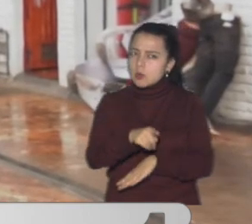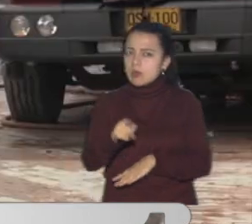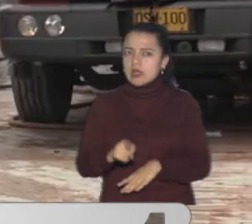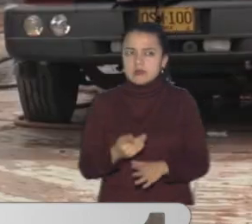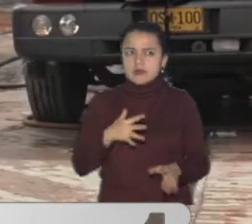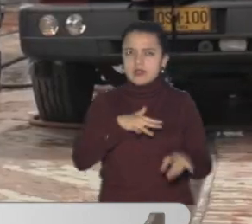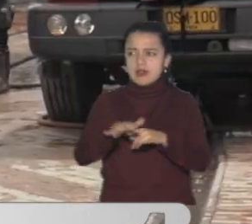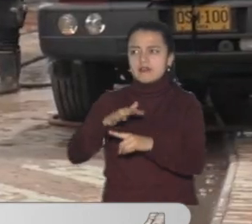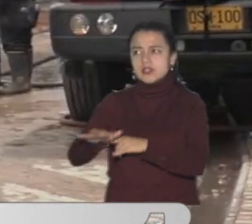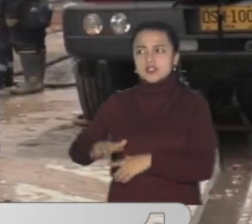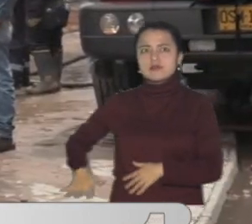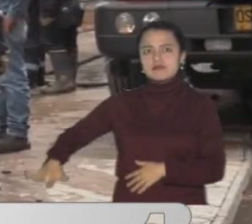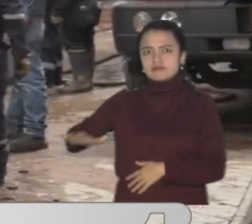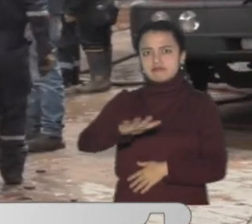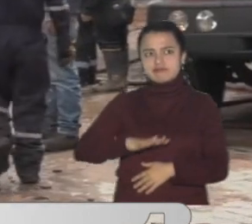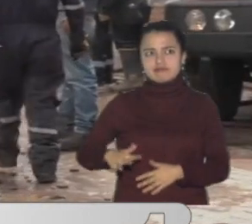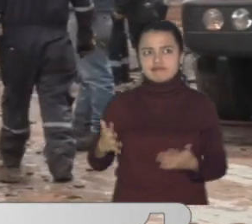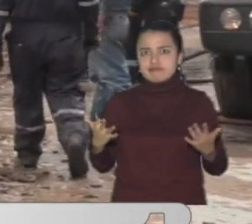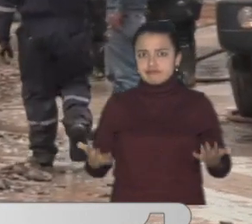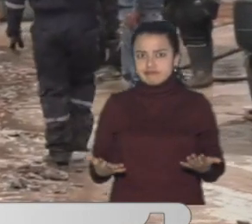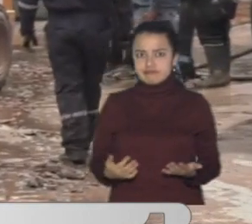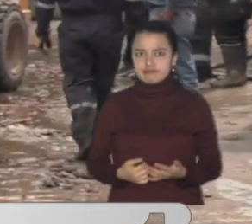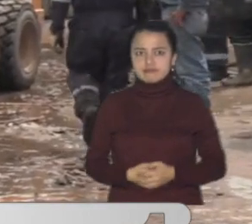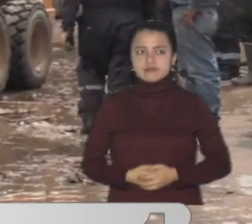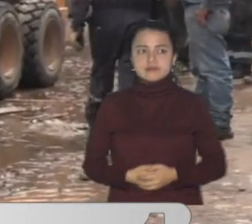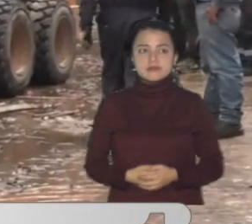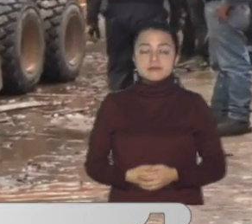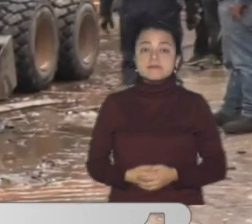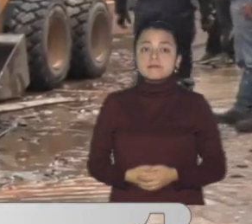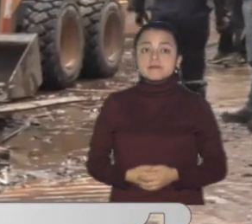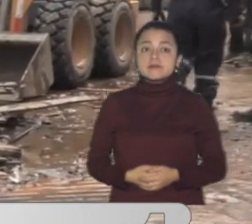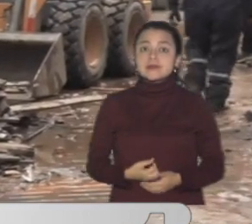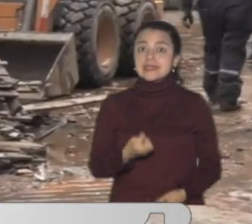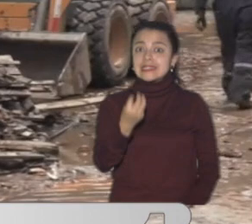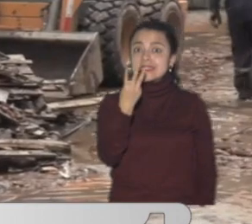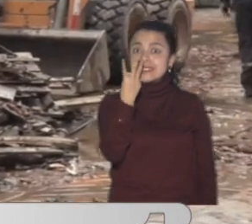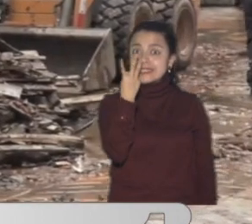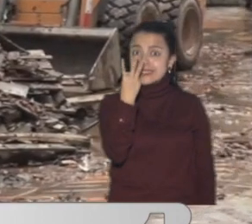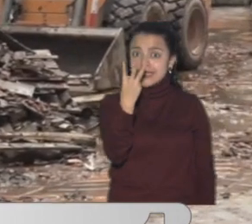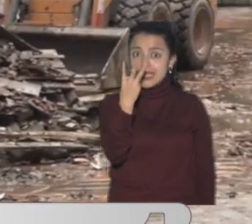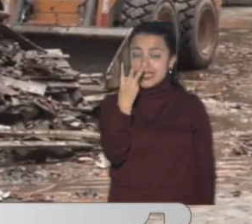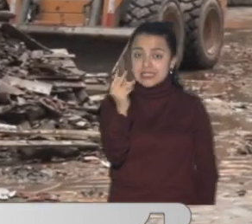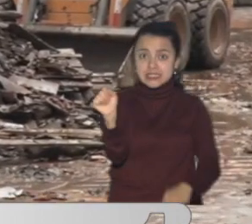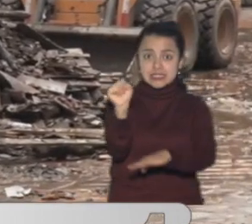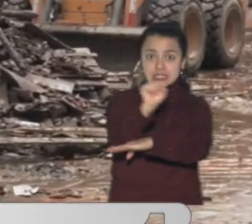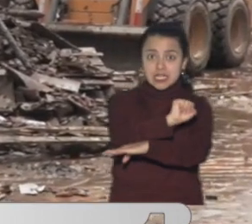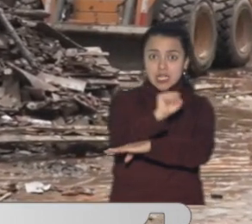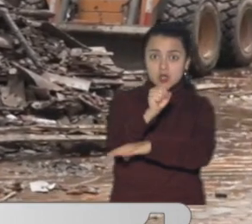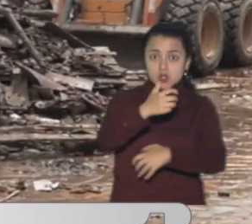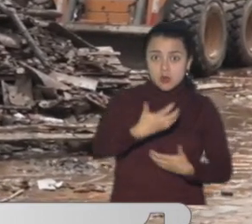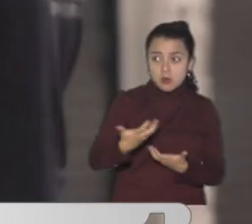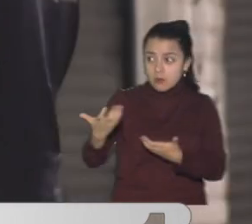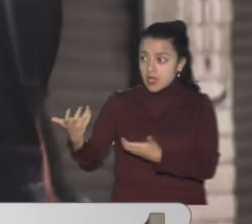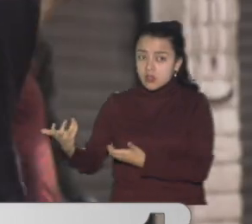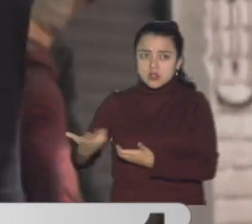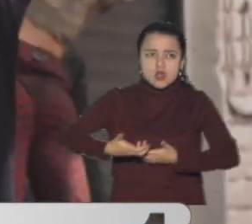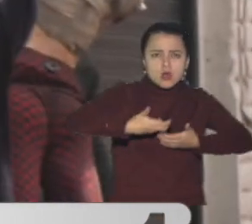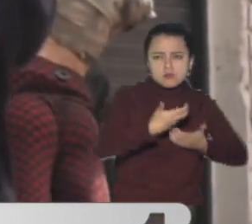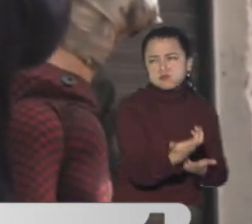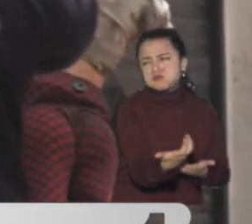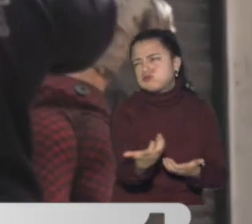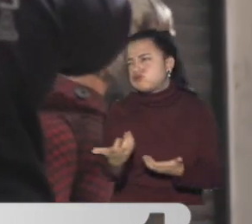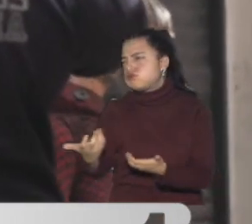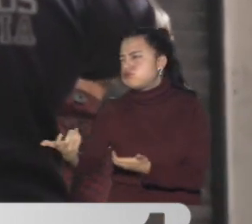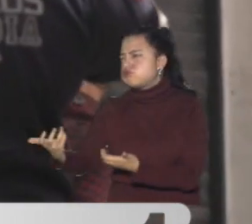zona histórica. En medio de la atención de la emergencia, 3 bomberos, entre estos un capitán, resultaron lesionados por la caída de una plancha